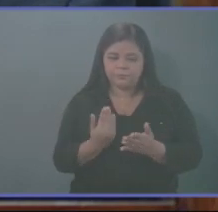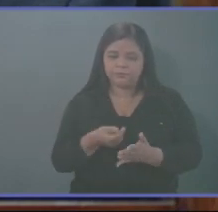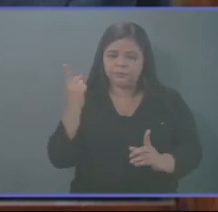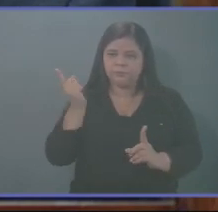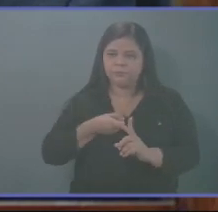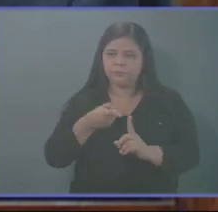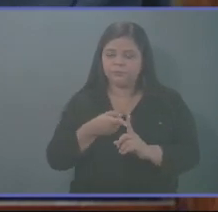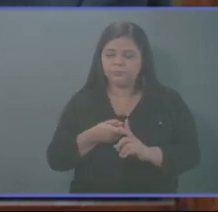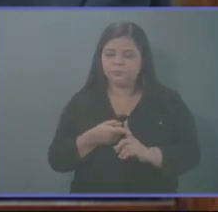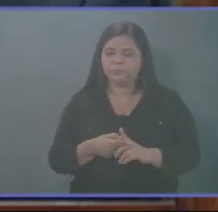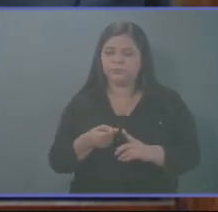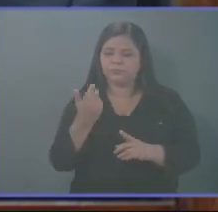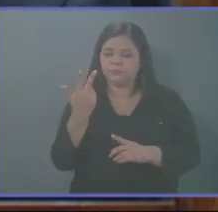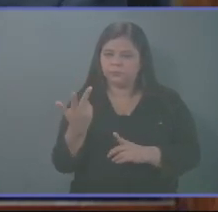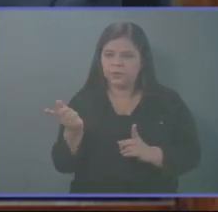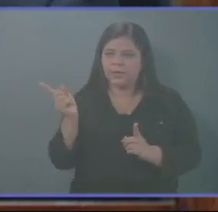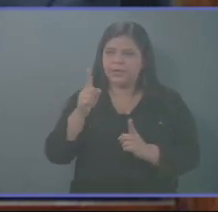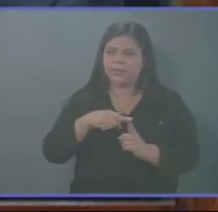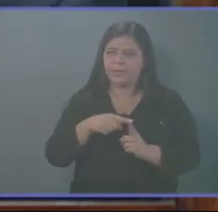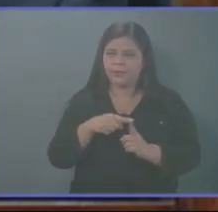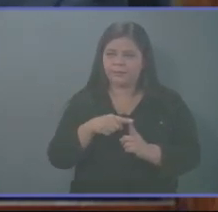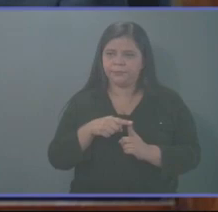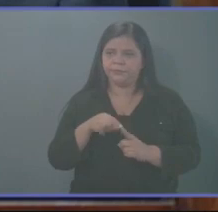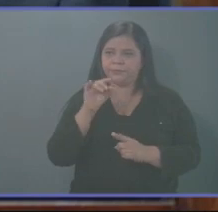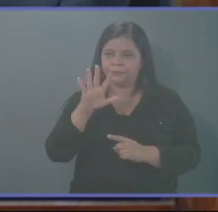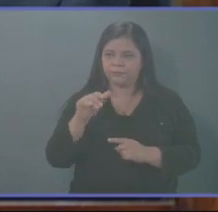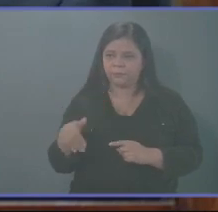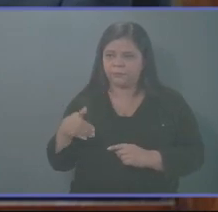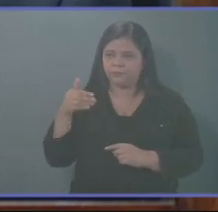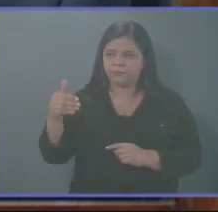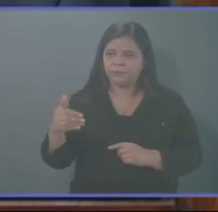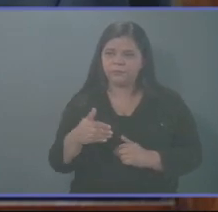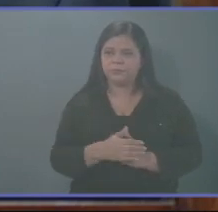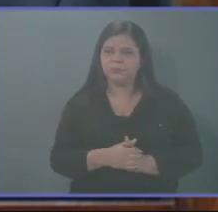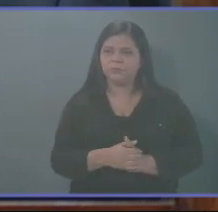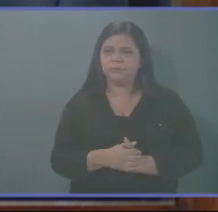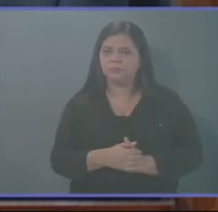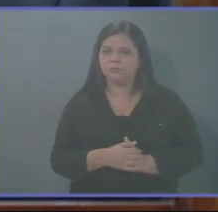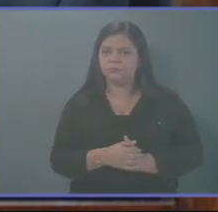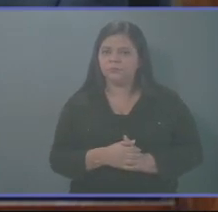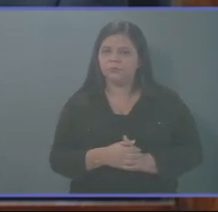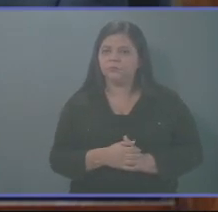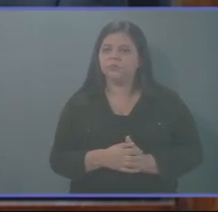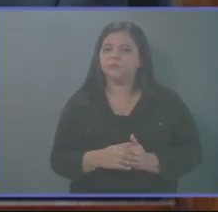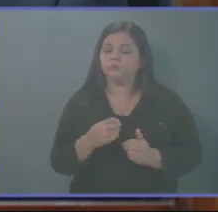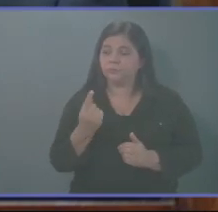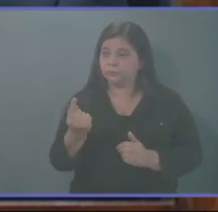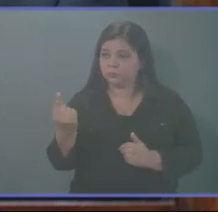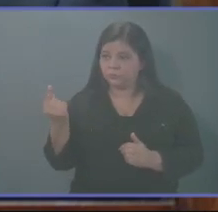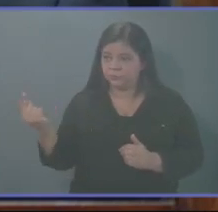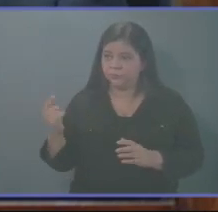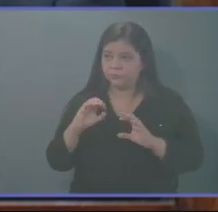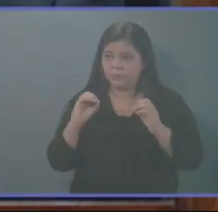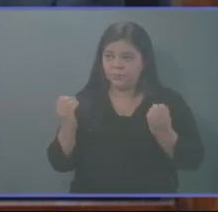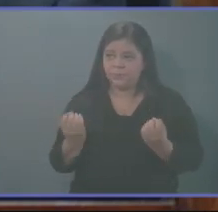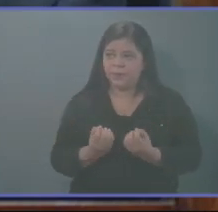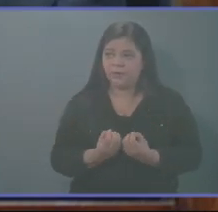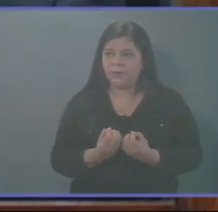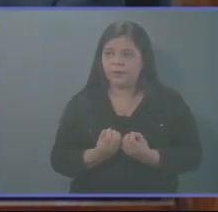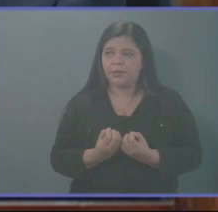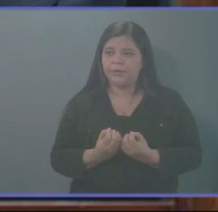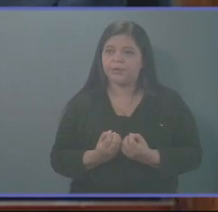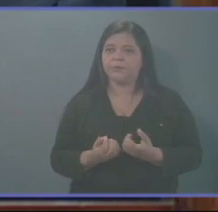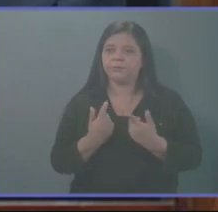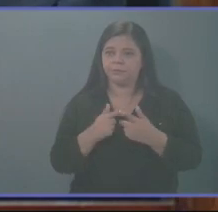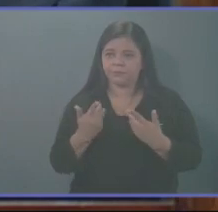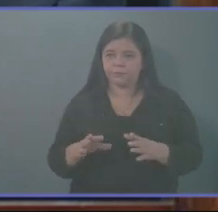sancionado con prisión de 3 a 5 años. Los creadores, organizadores, jefes,